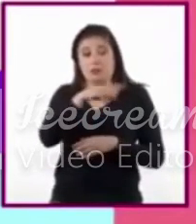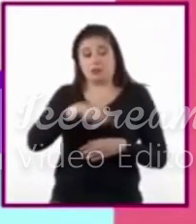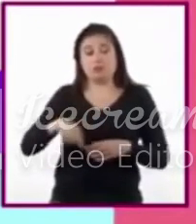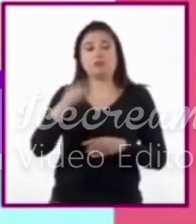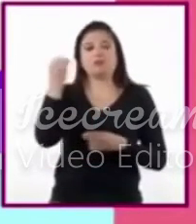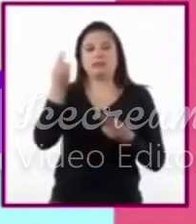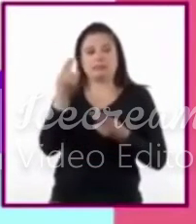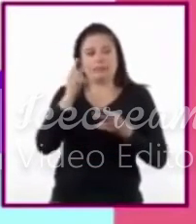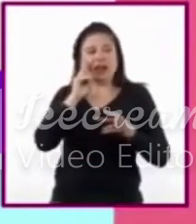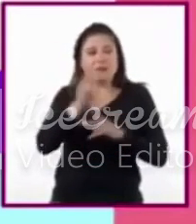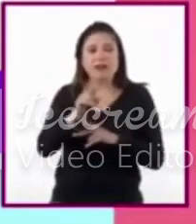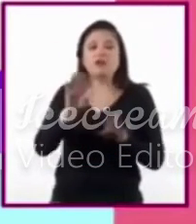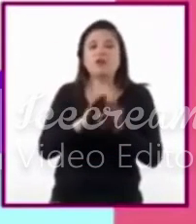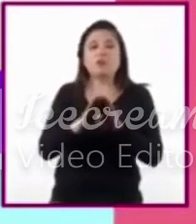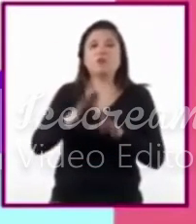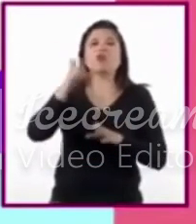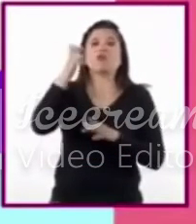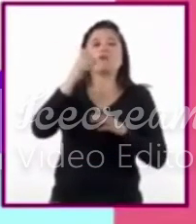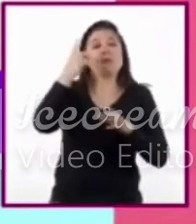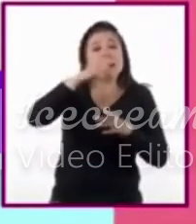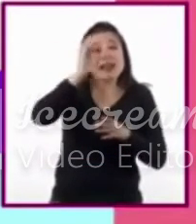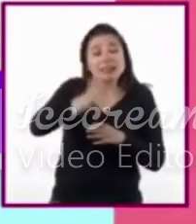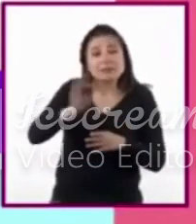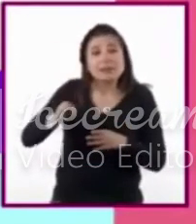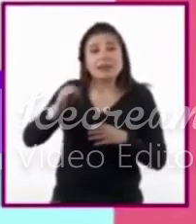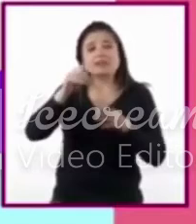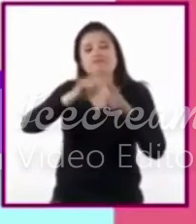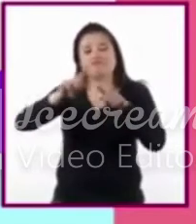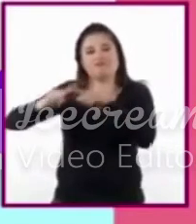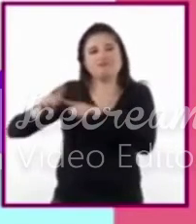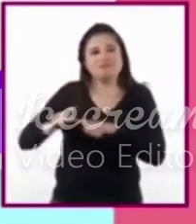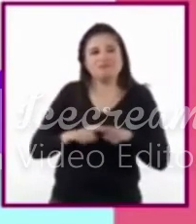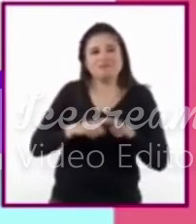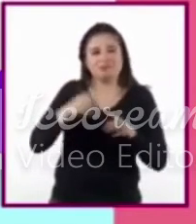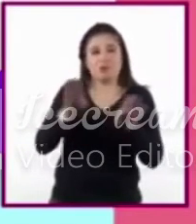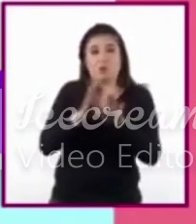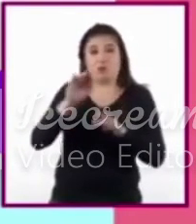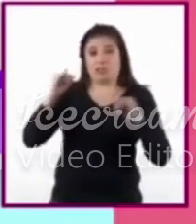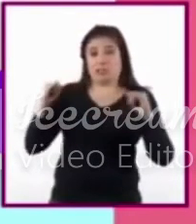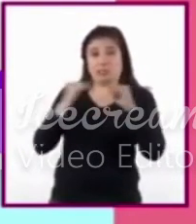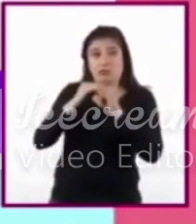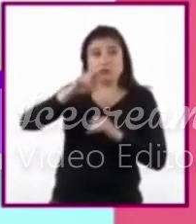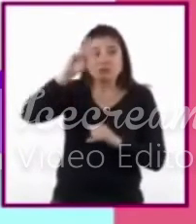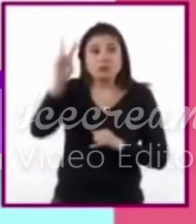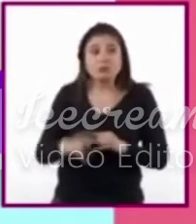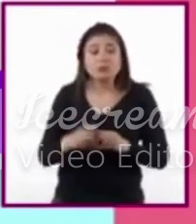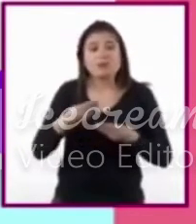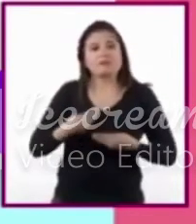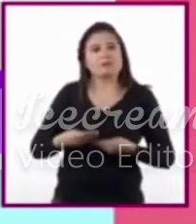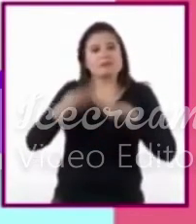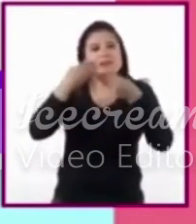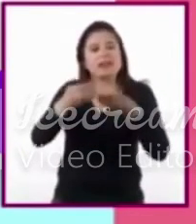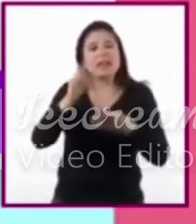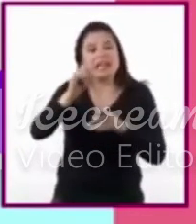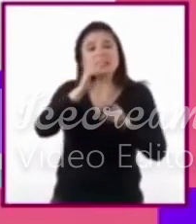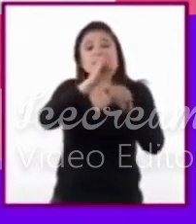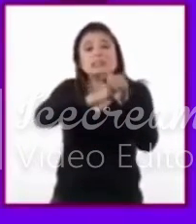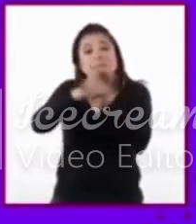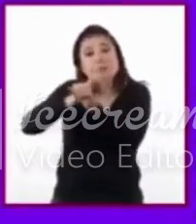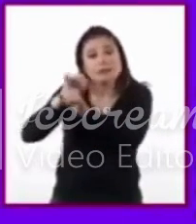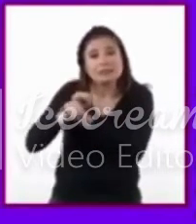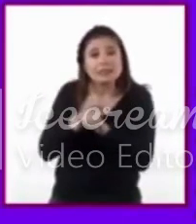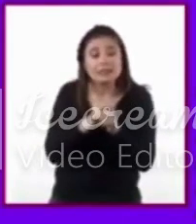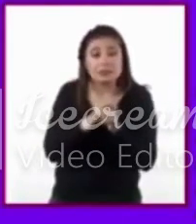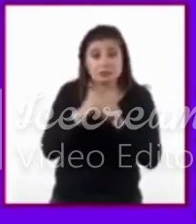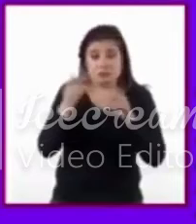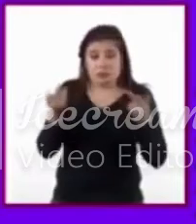que los datos que proporciona el sitio estén aprobados por un autor o institución de prestigio que brinde soporte académico o de investigación.